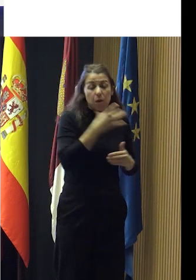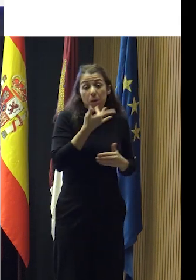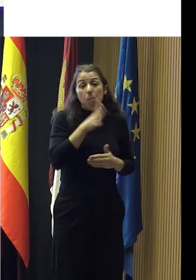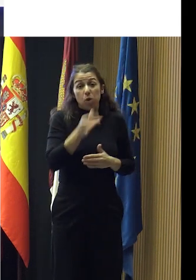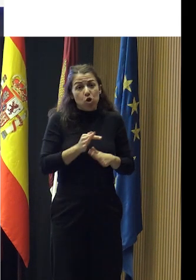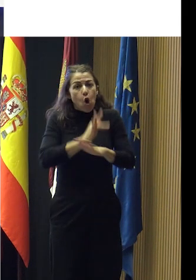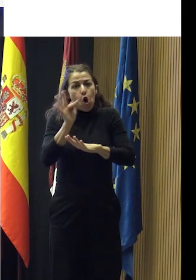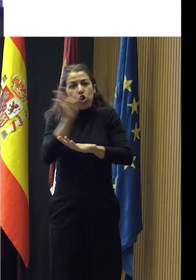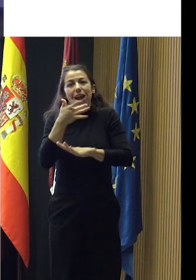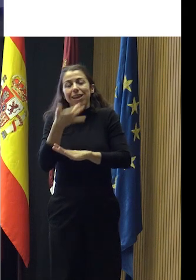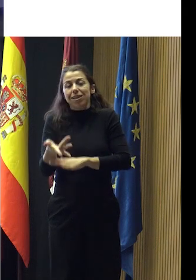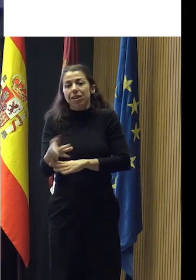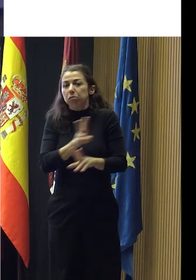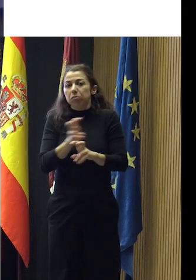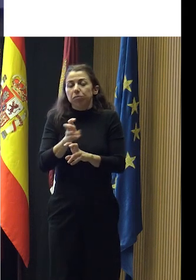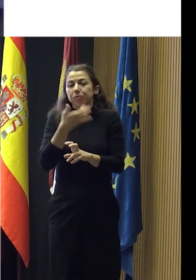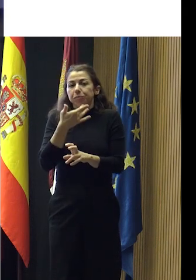hacen jornadas